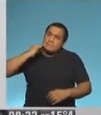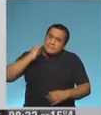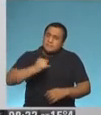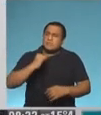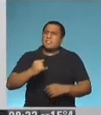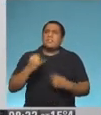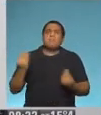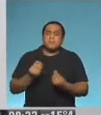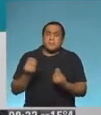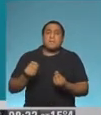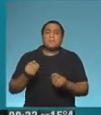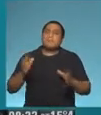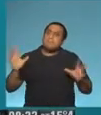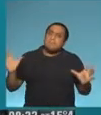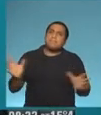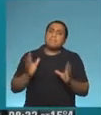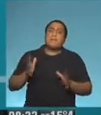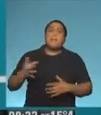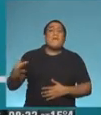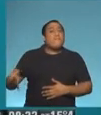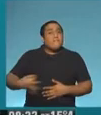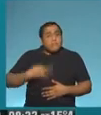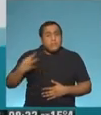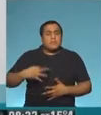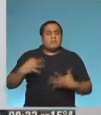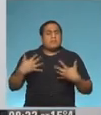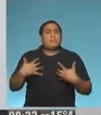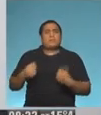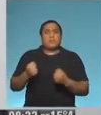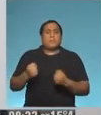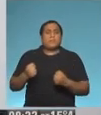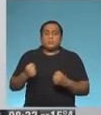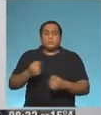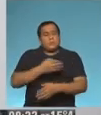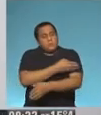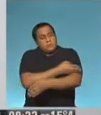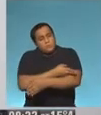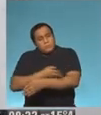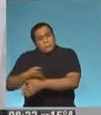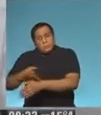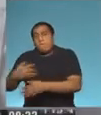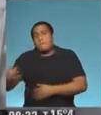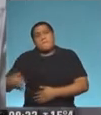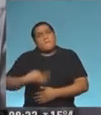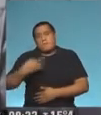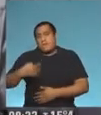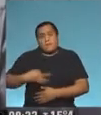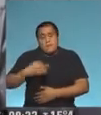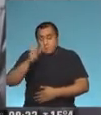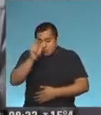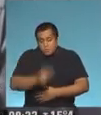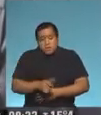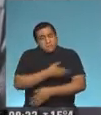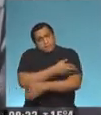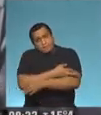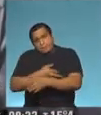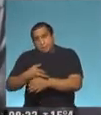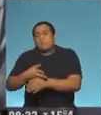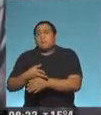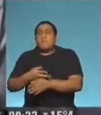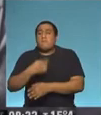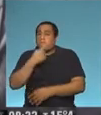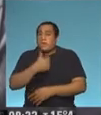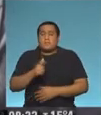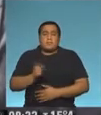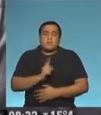de promover un estilo de vida saludable a lo largo de la vida de una persona. A veces son cosas no